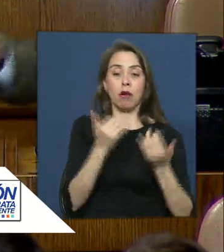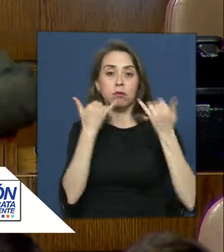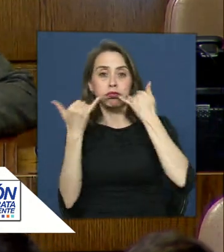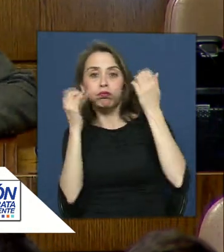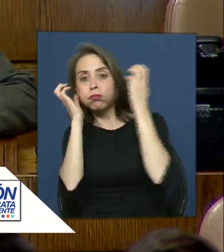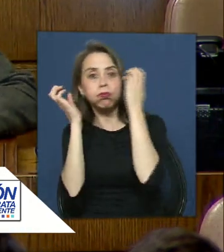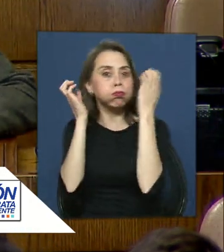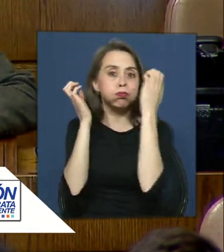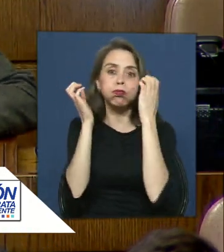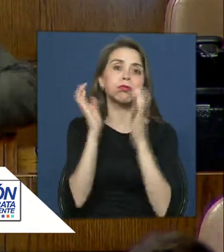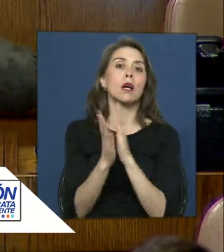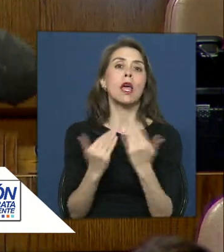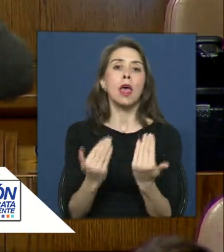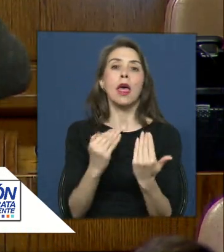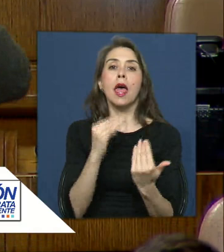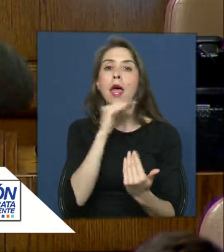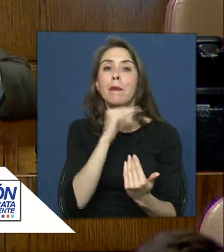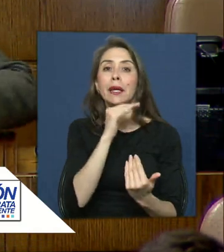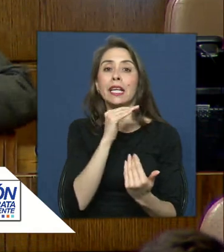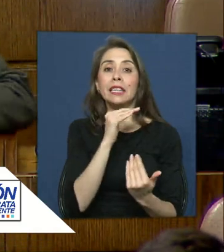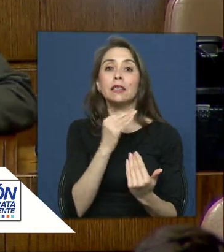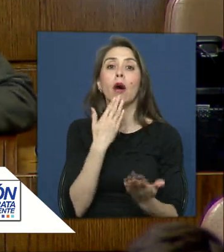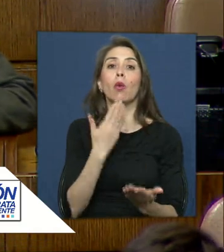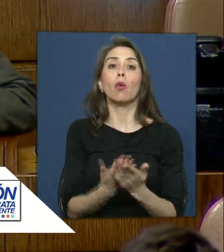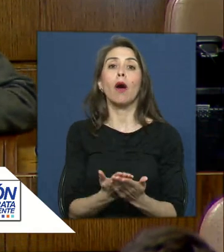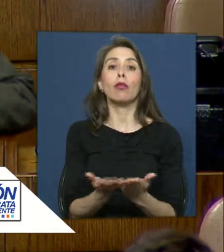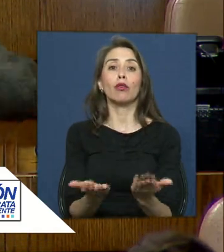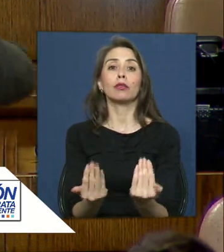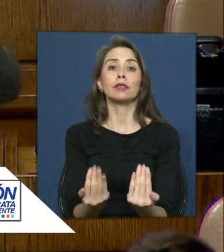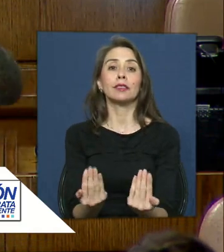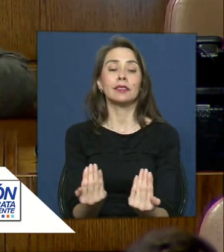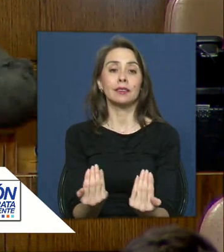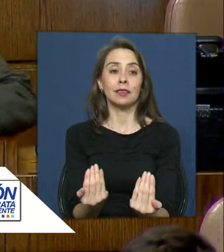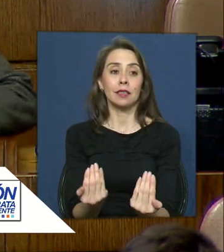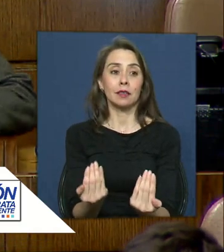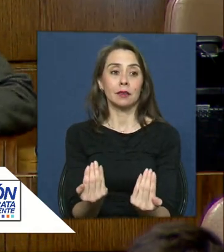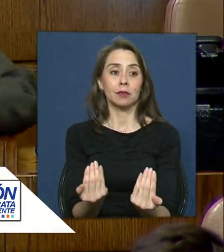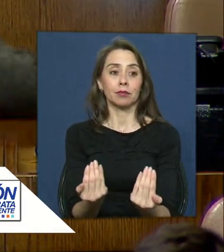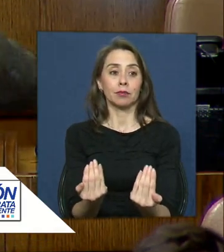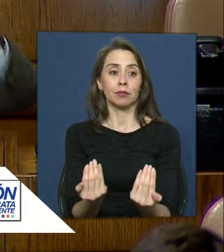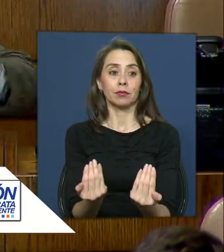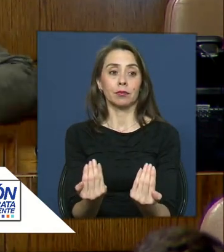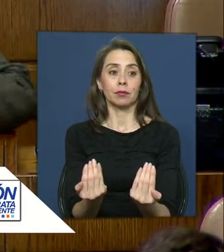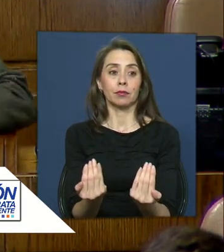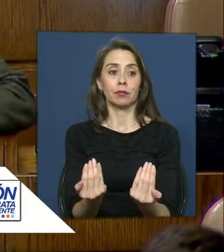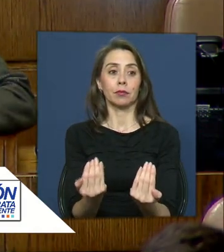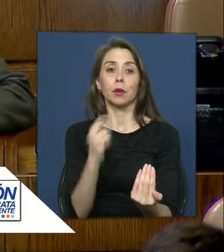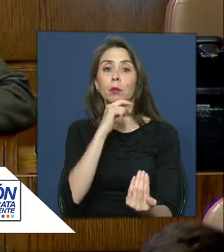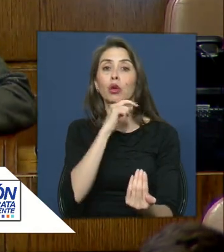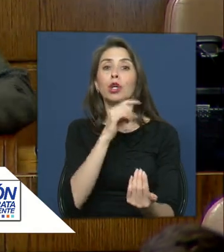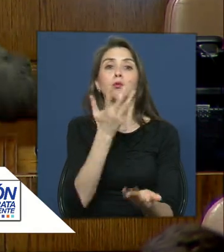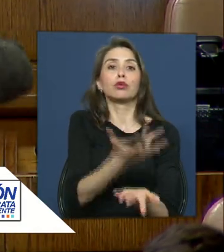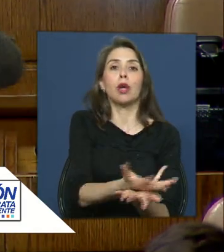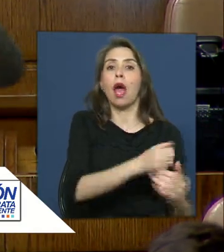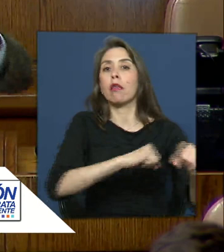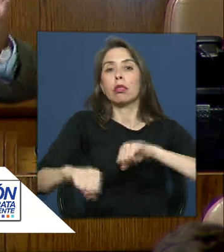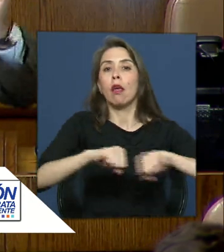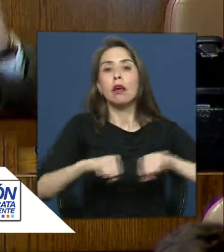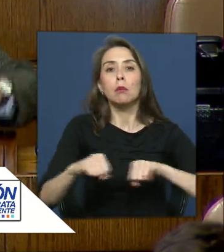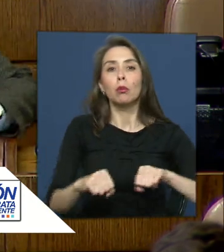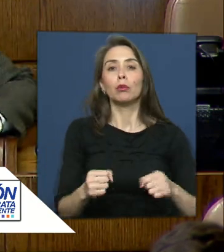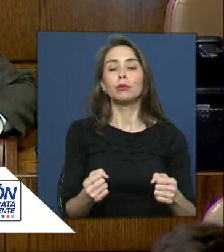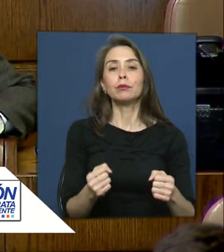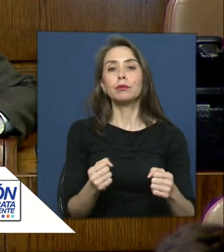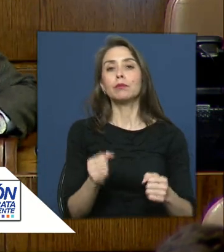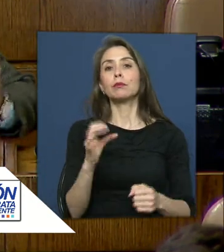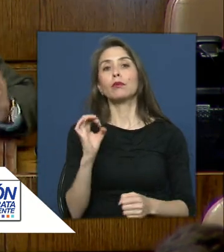de emergencia cuando es requerido, precisamente, por ejemplo, en el caso de un terremoto, precisamente